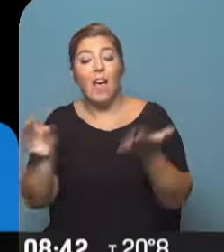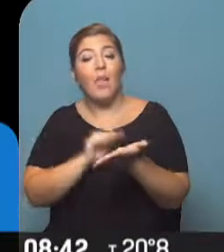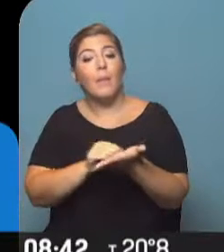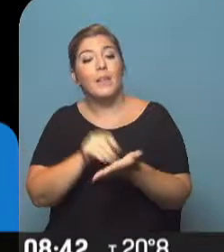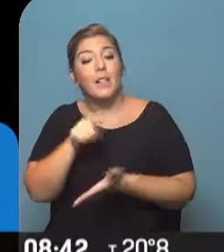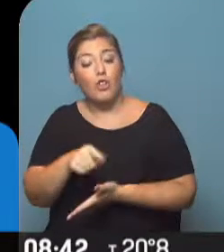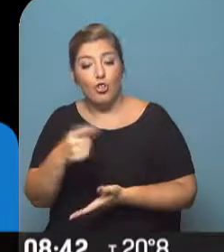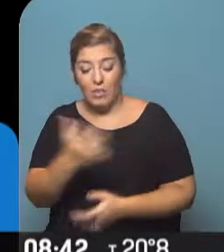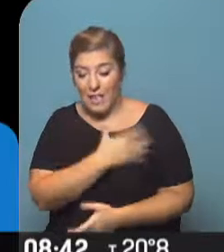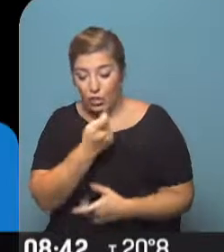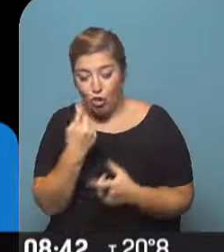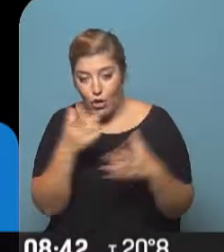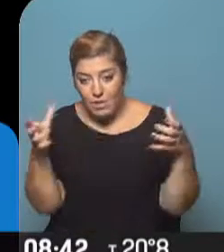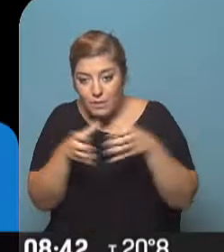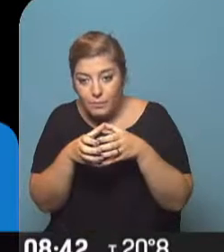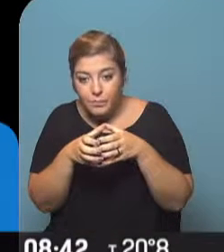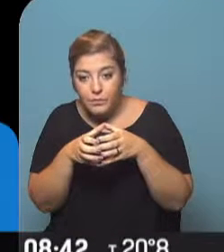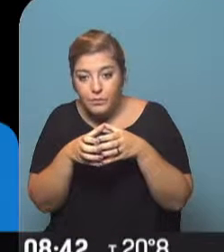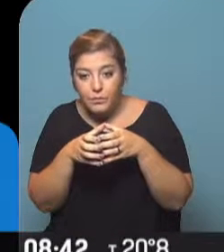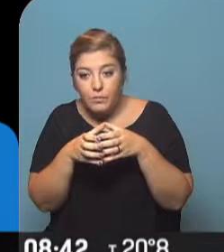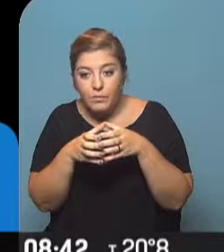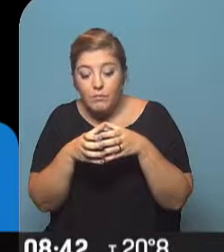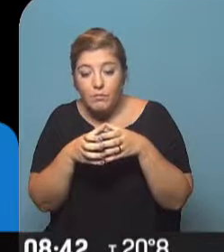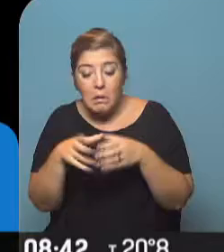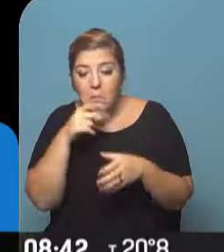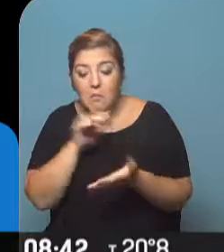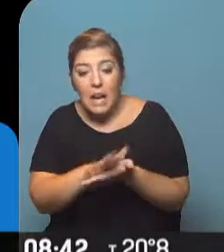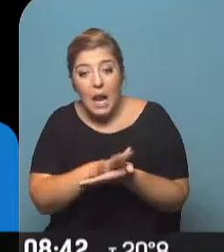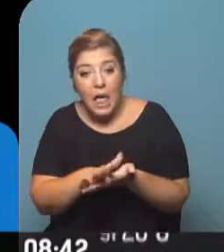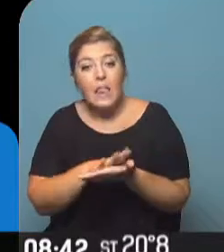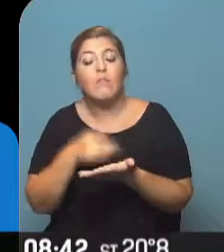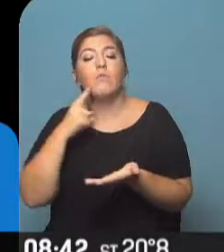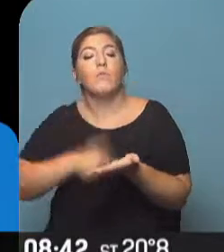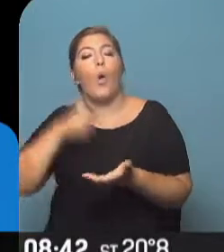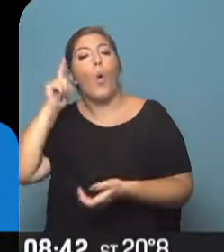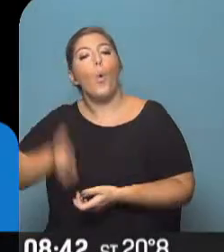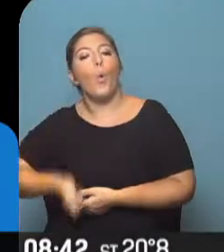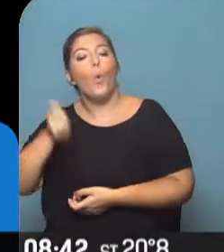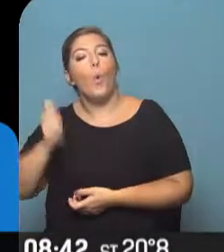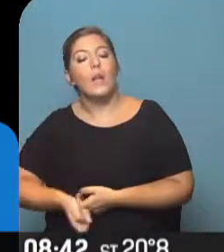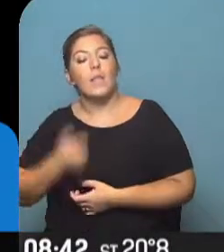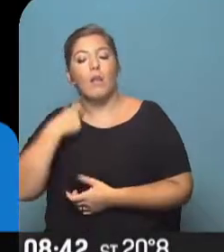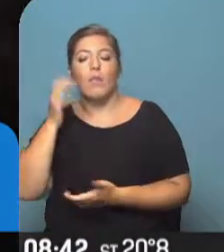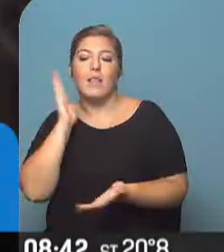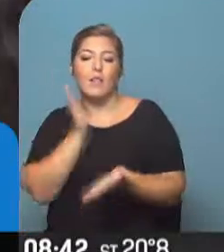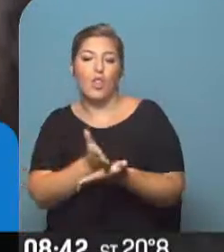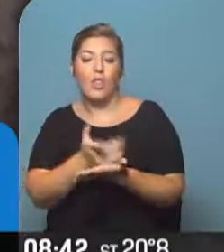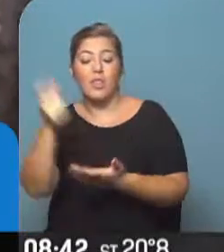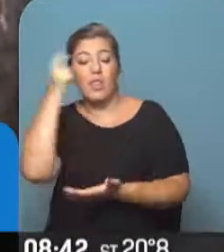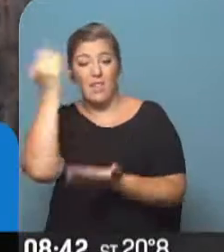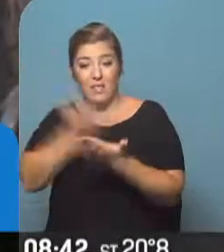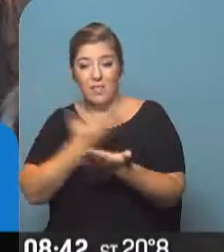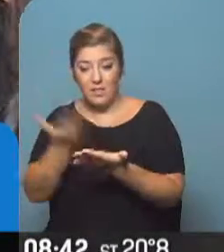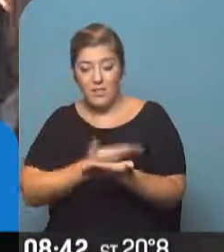el directorio, digamos, se encuentra acéfalo y vacante, resolvió el magistrado en un fallo de 10 páginas.